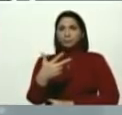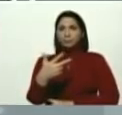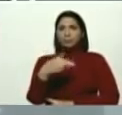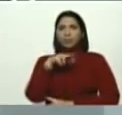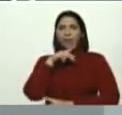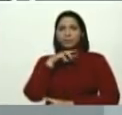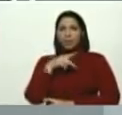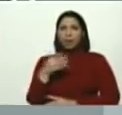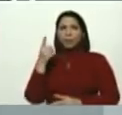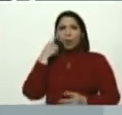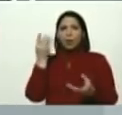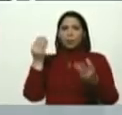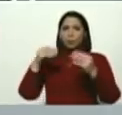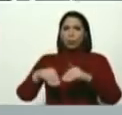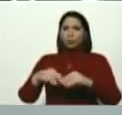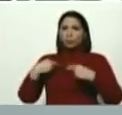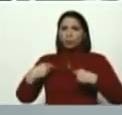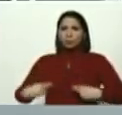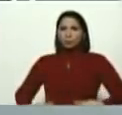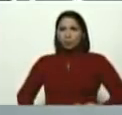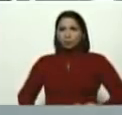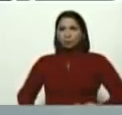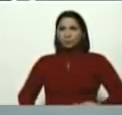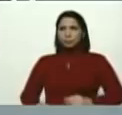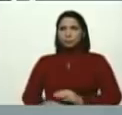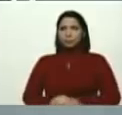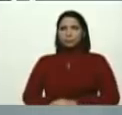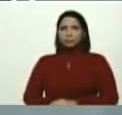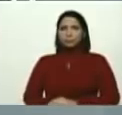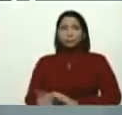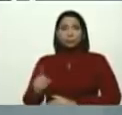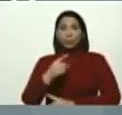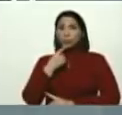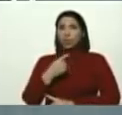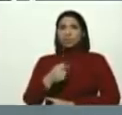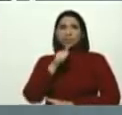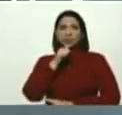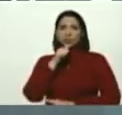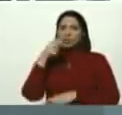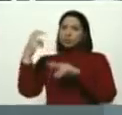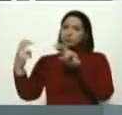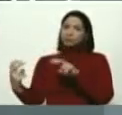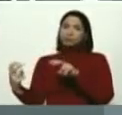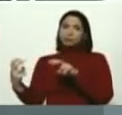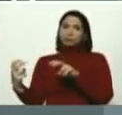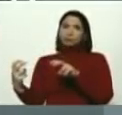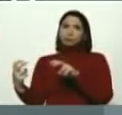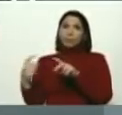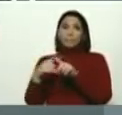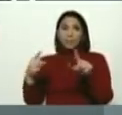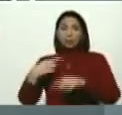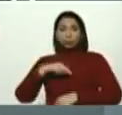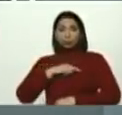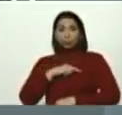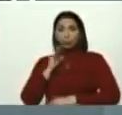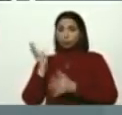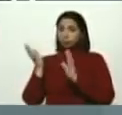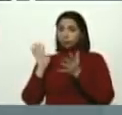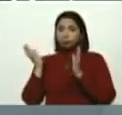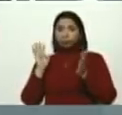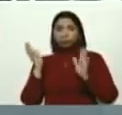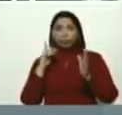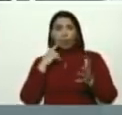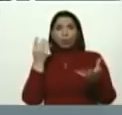Hablamos de un acuerdo humanitario. No voy a decir con quién, pero hablamos con un acuerdo